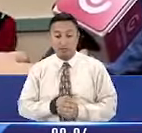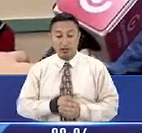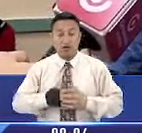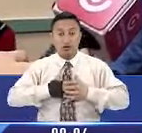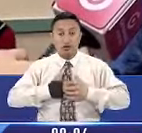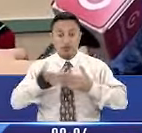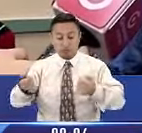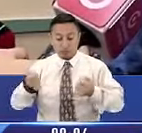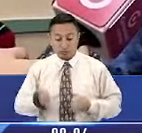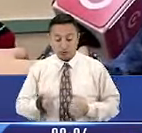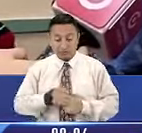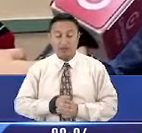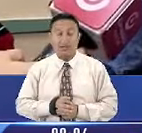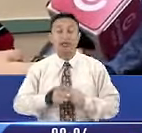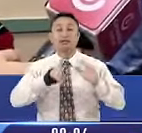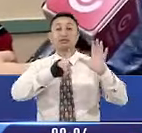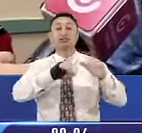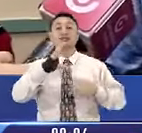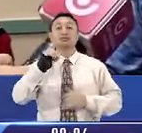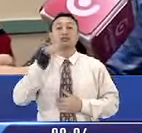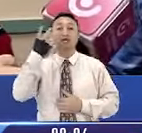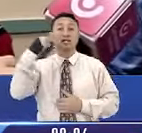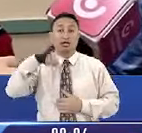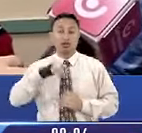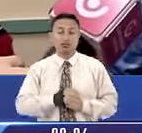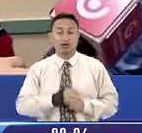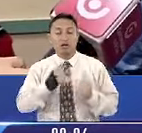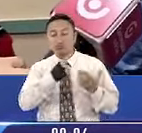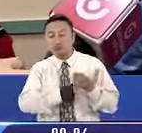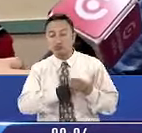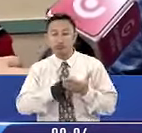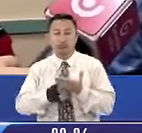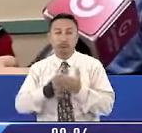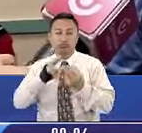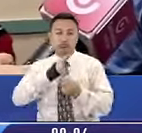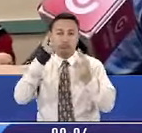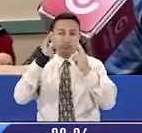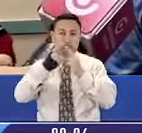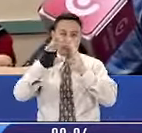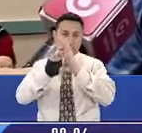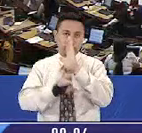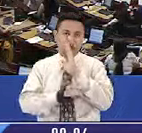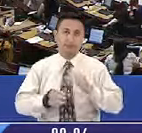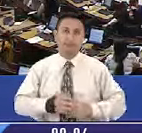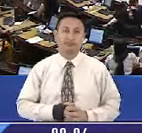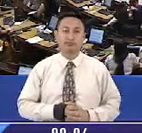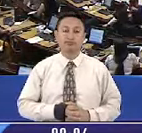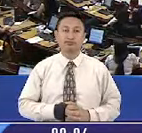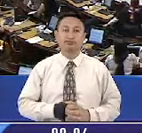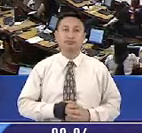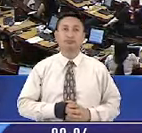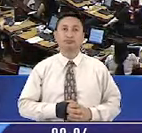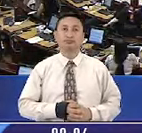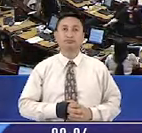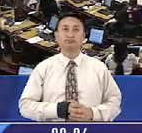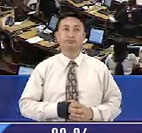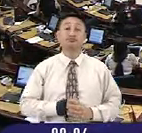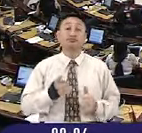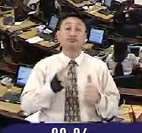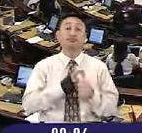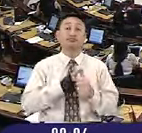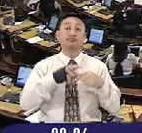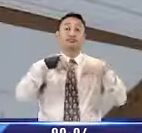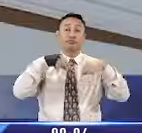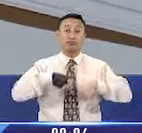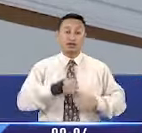nosotros tendremos en la Asamblea Nacional 60 días para hacer las reformas al Código Orgánico Integral Penal. La Asamblea en primera instancia